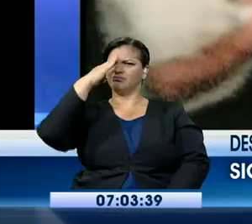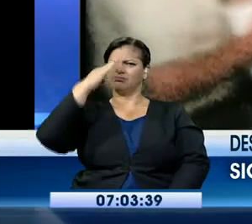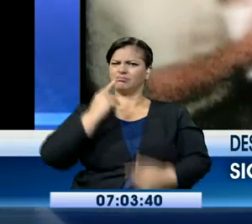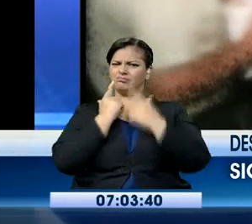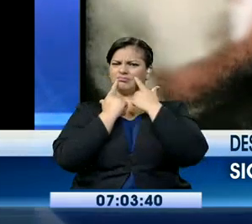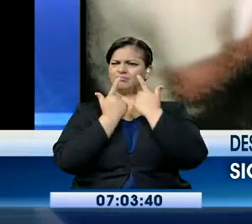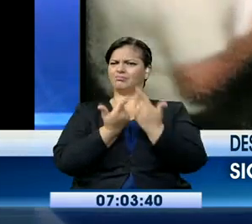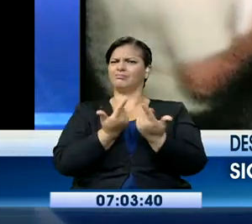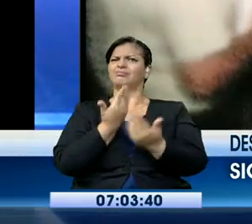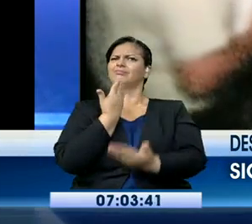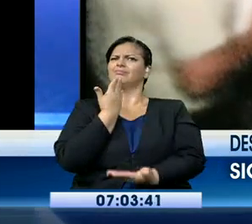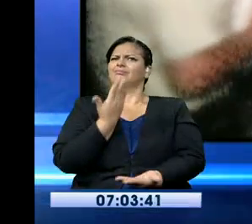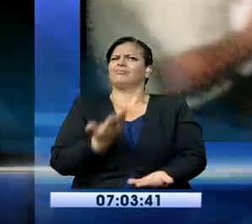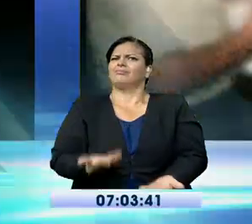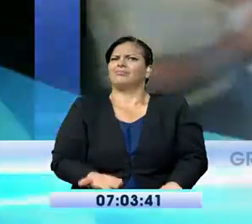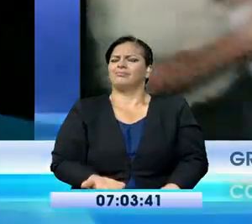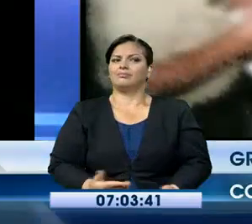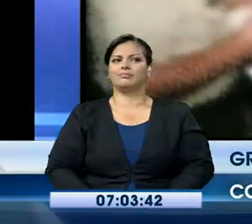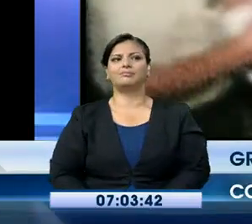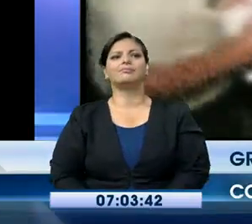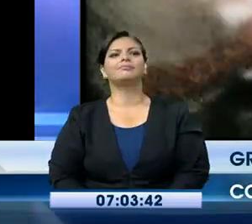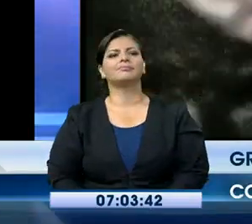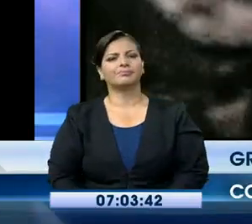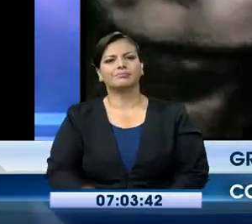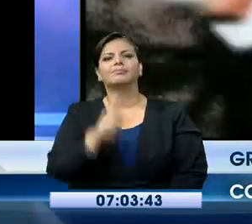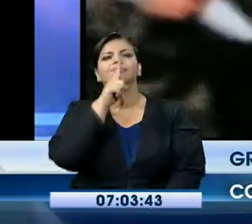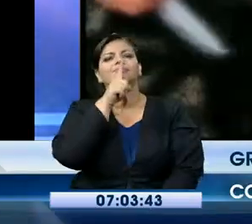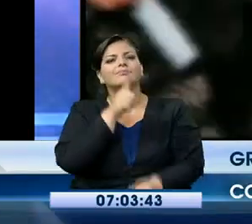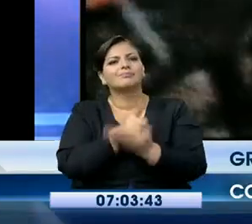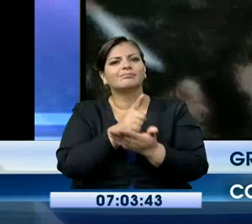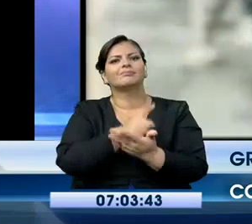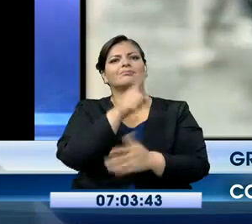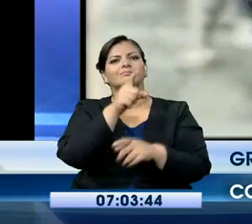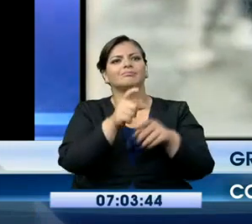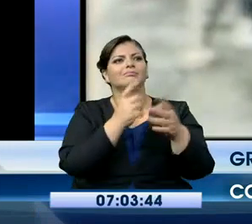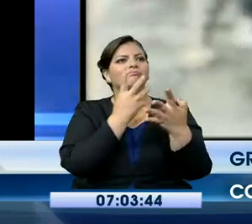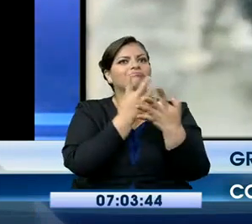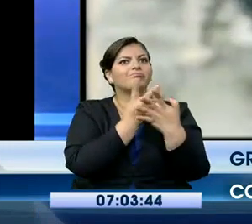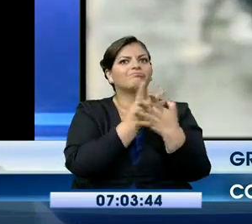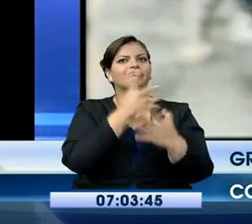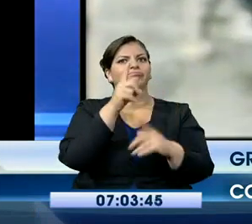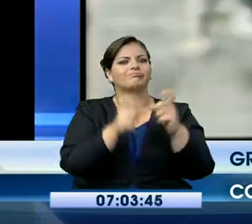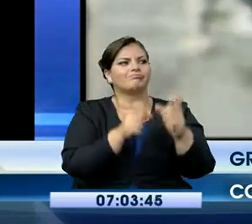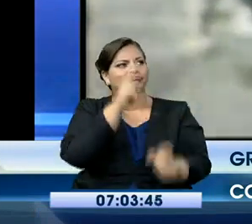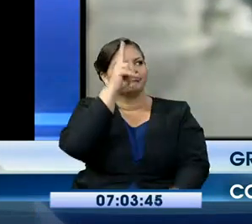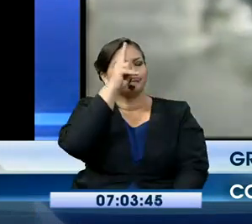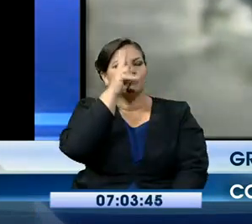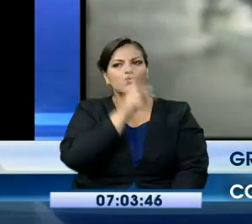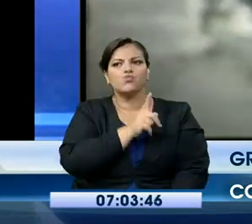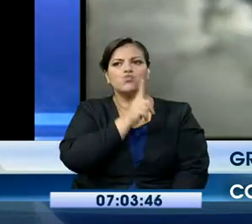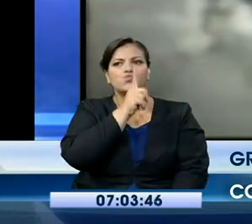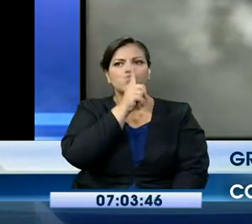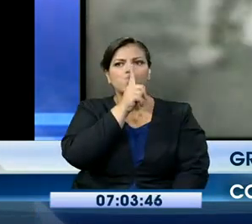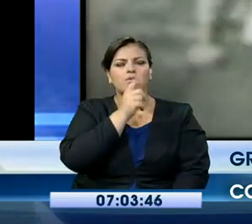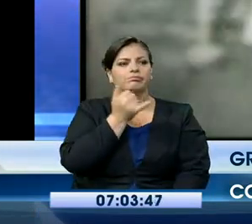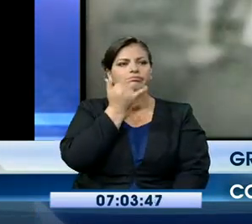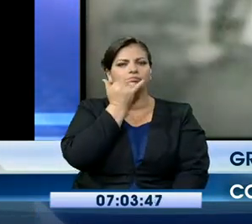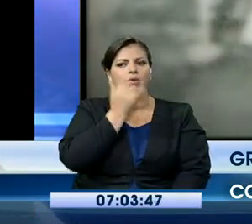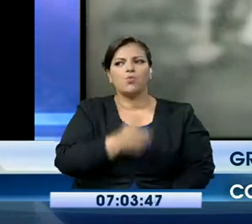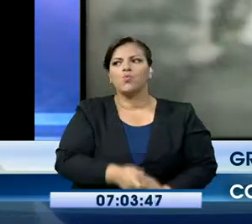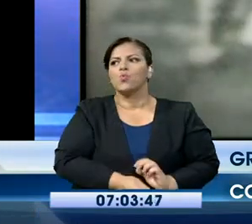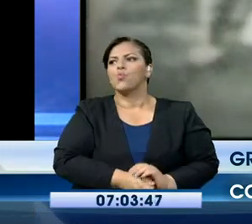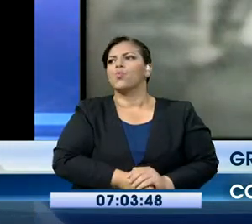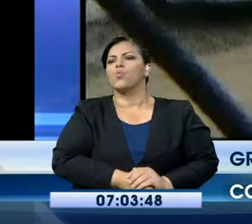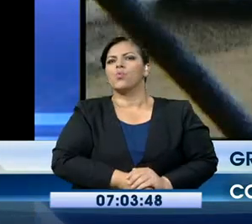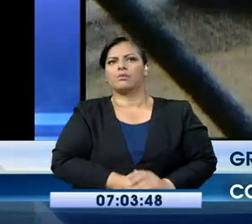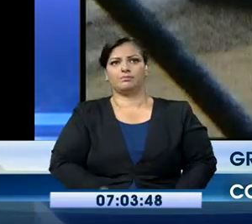Siempre existen filtraciones a la seguridad, ingresan teléfonos celulares. Cuando van las visitas, ya casi es